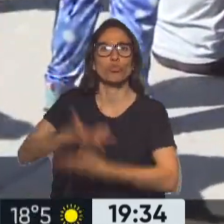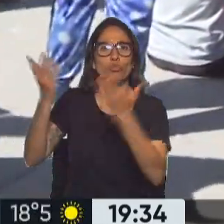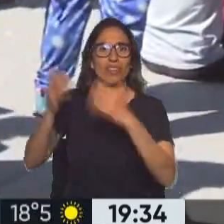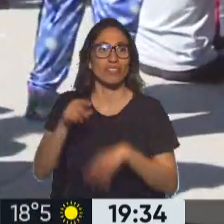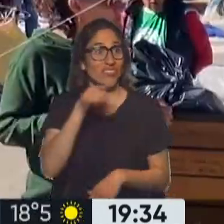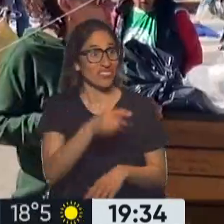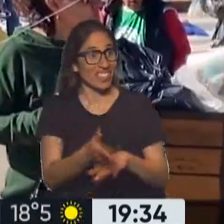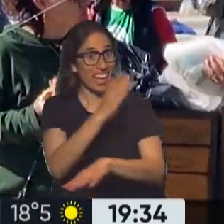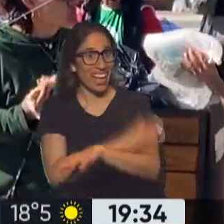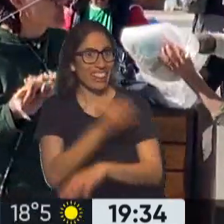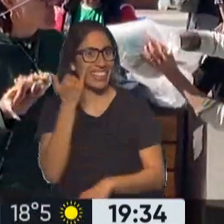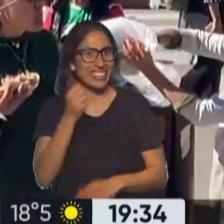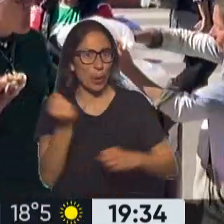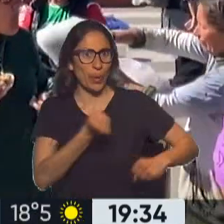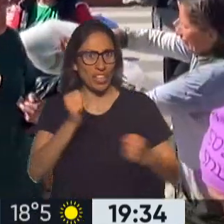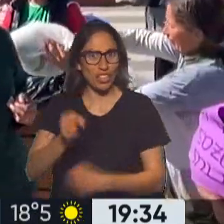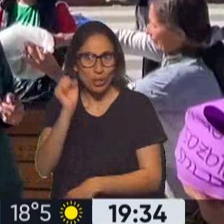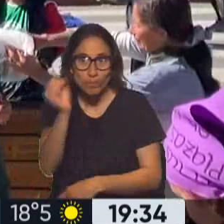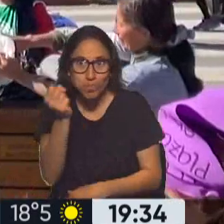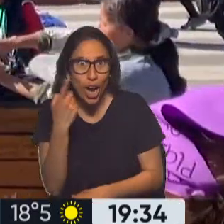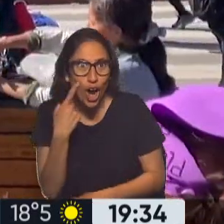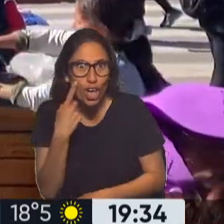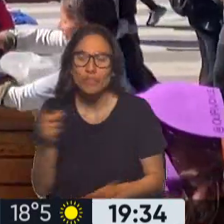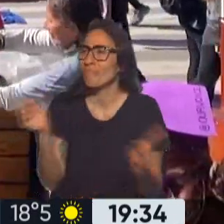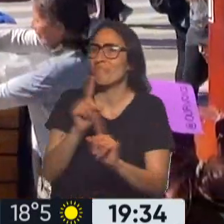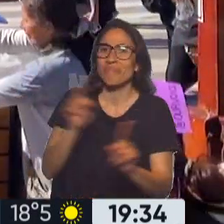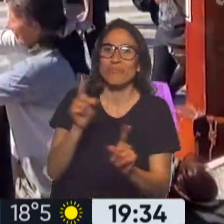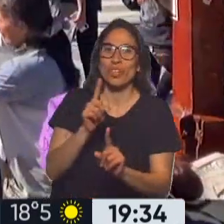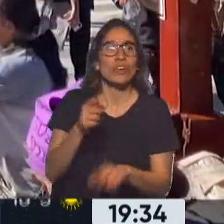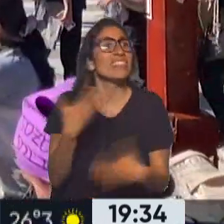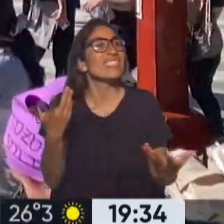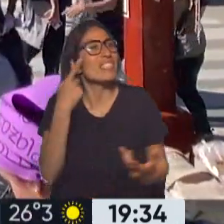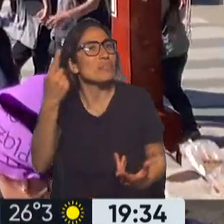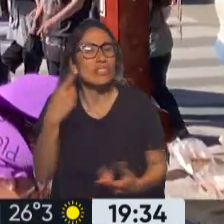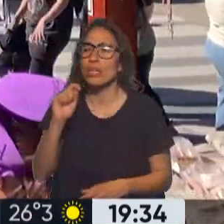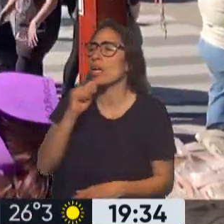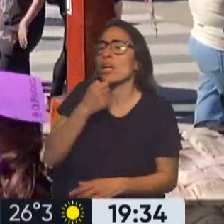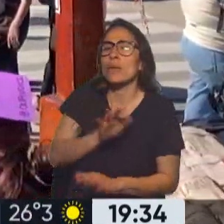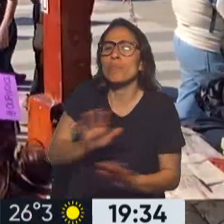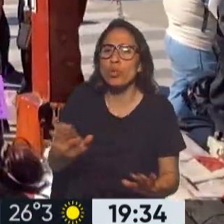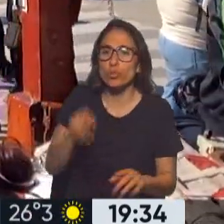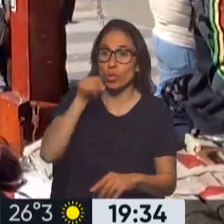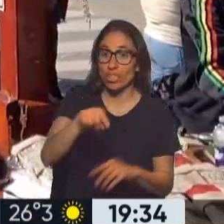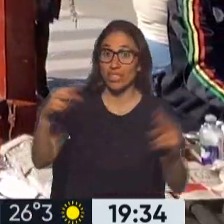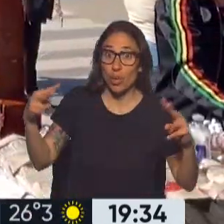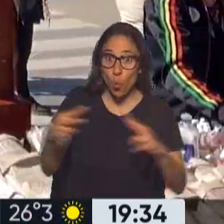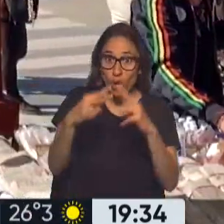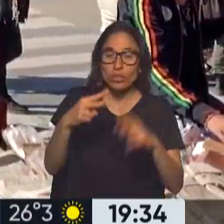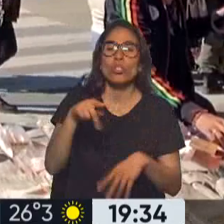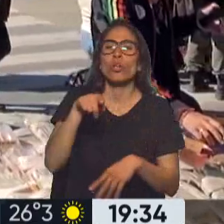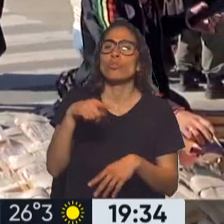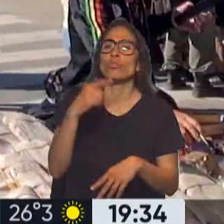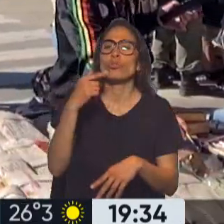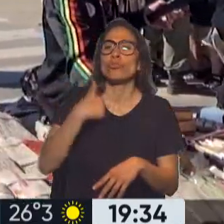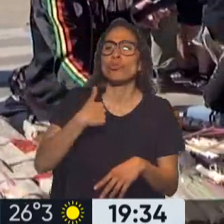Hermoso, hermoso. Es este encuentro que nos venimos organizando y venimos participando y sabemos que son masivos. A